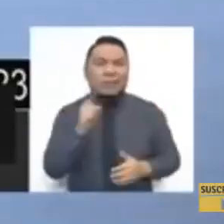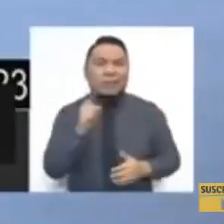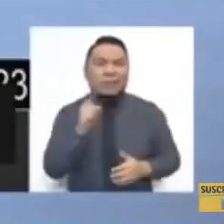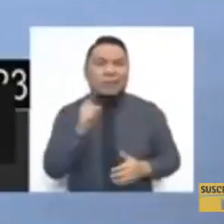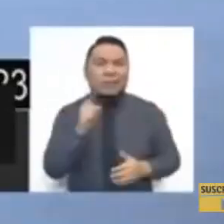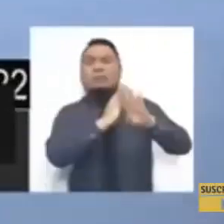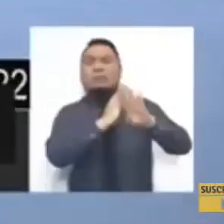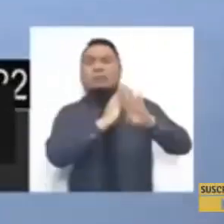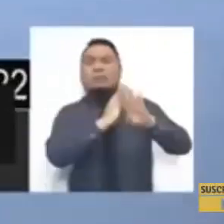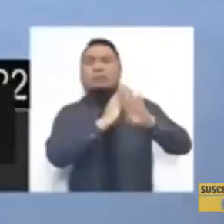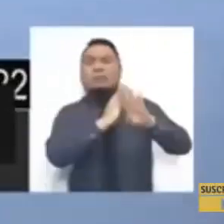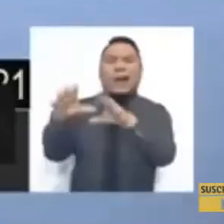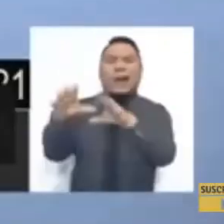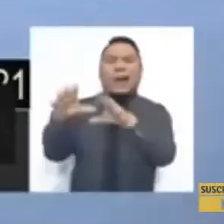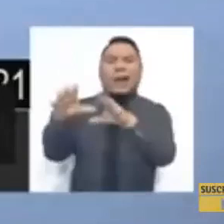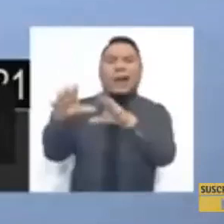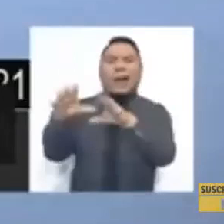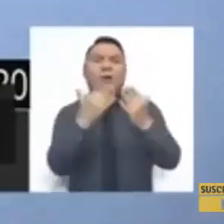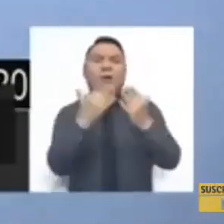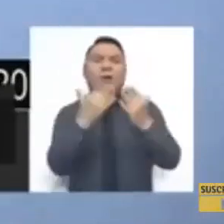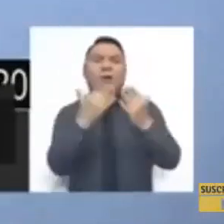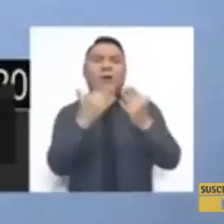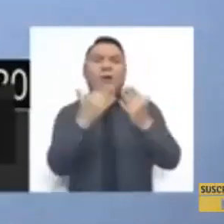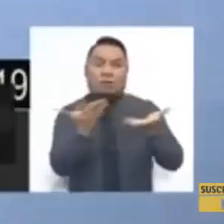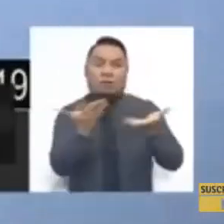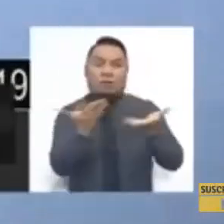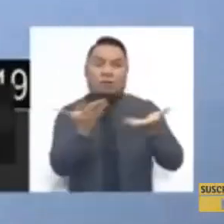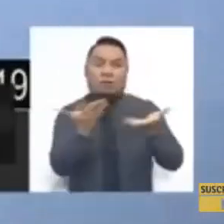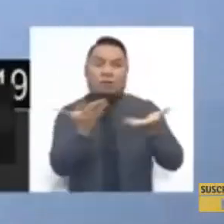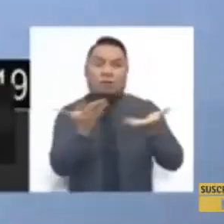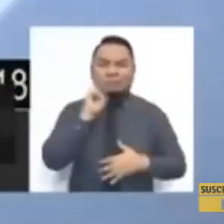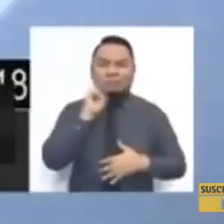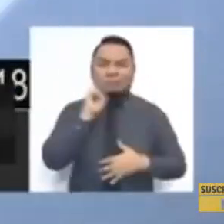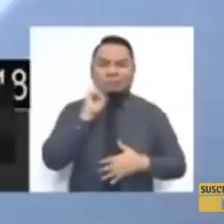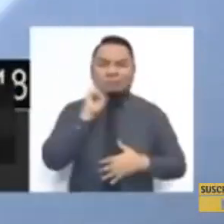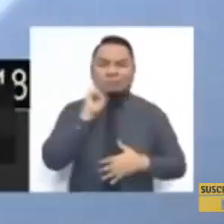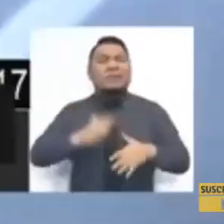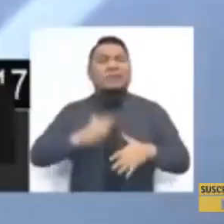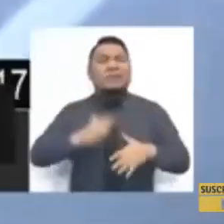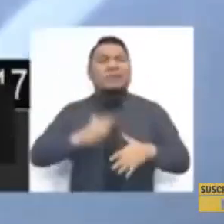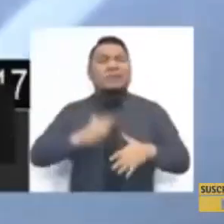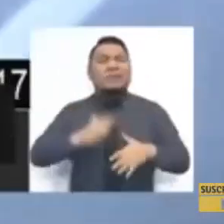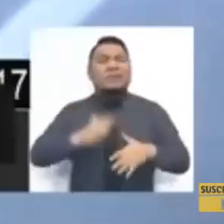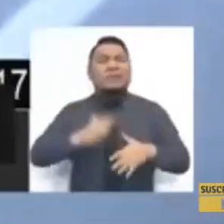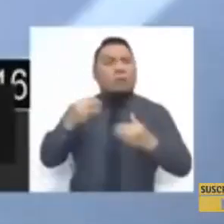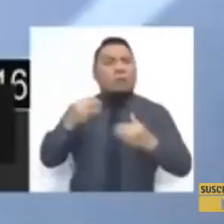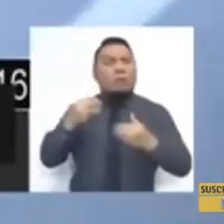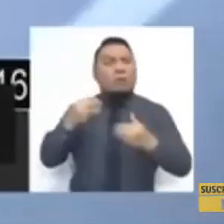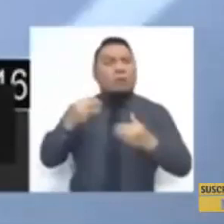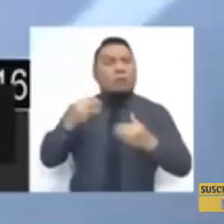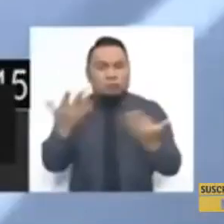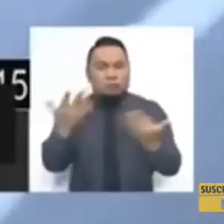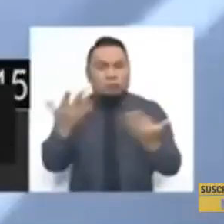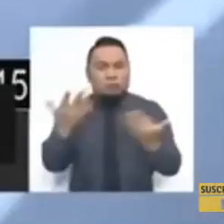a quitar tu casa, que vamos a quitar tu propiedad. Los que trabajamos sí sabemos cómo se cautela. Tu propiedad,